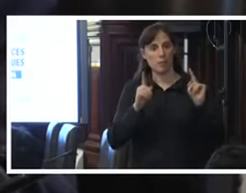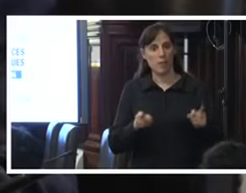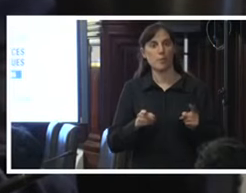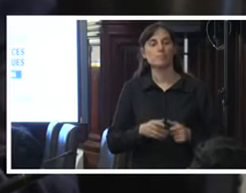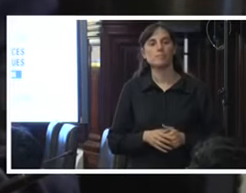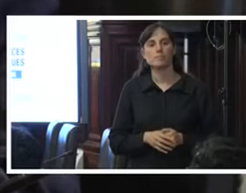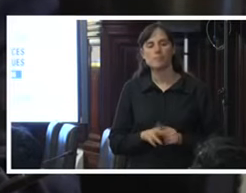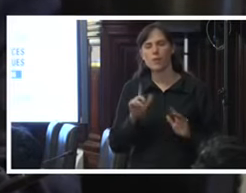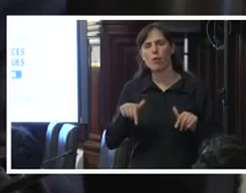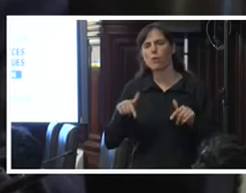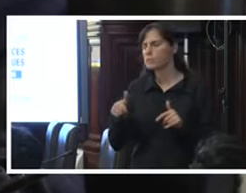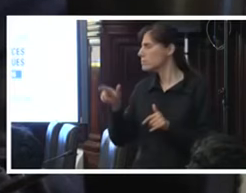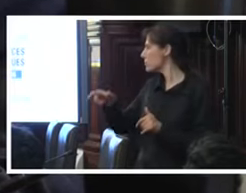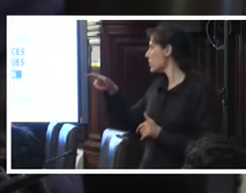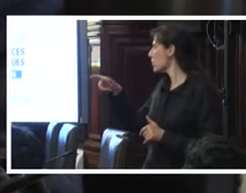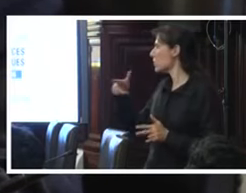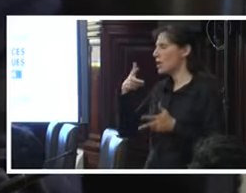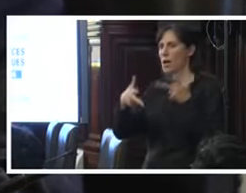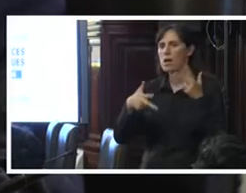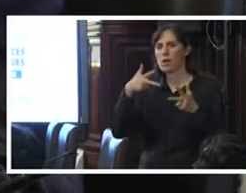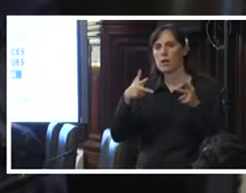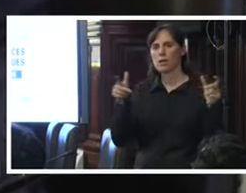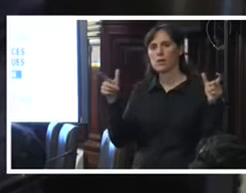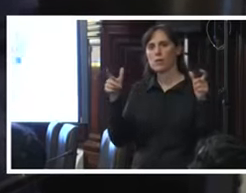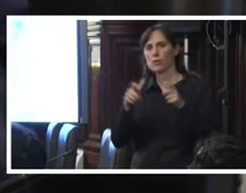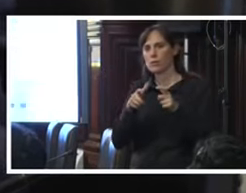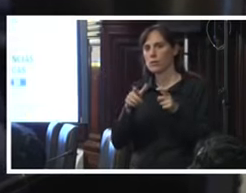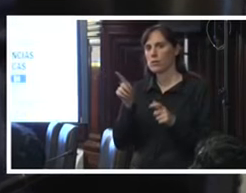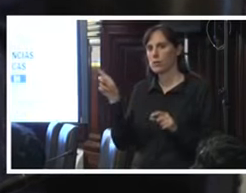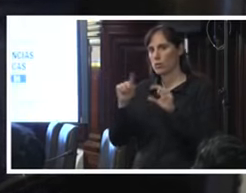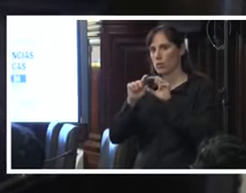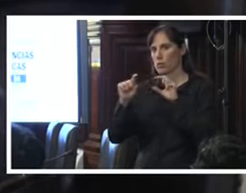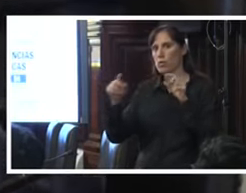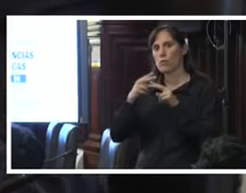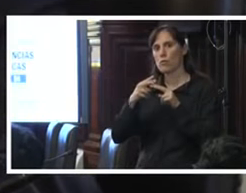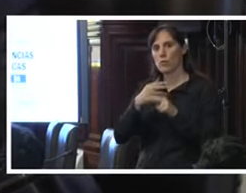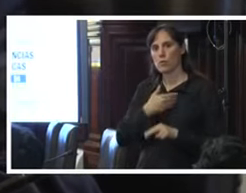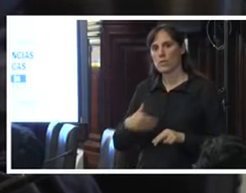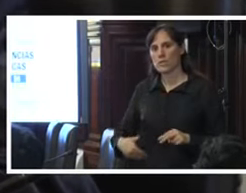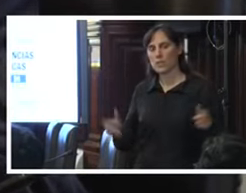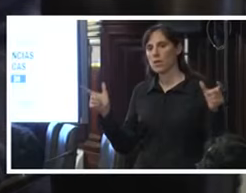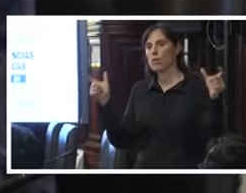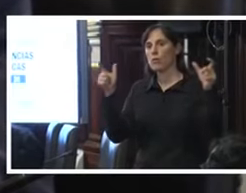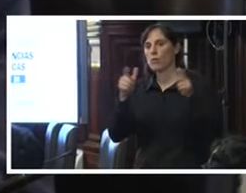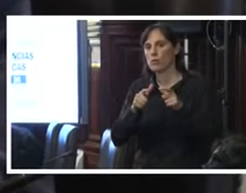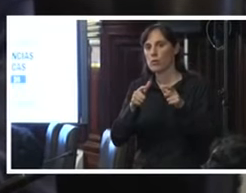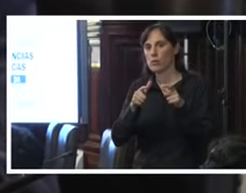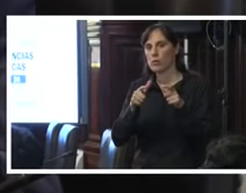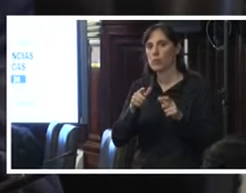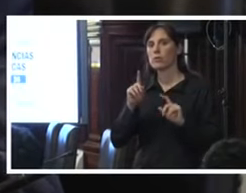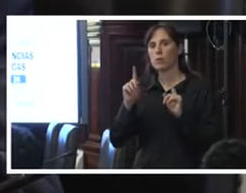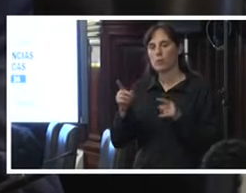me acompañan en la mesa la comisionada mariana mccauley primera vicepresidenta el comisionado paulo vannucchi